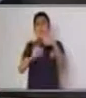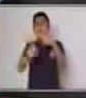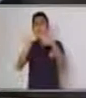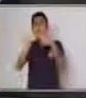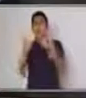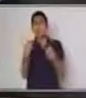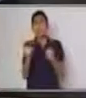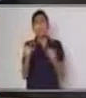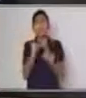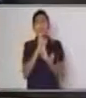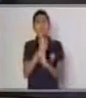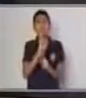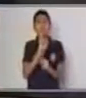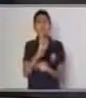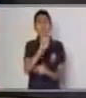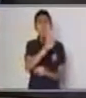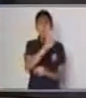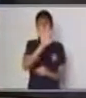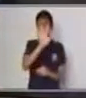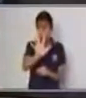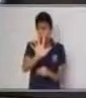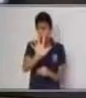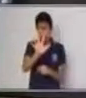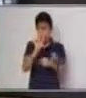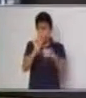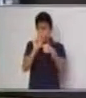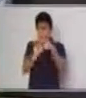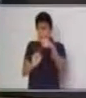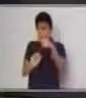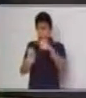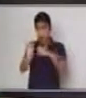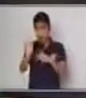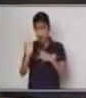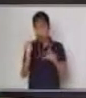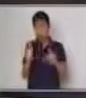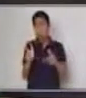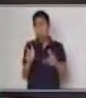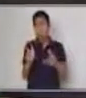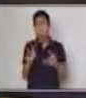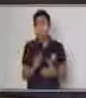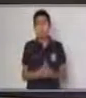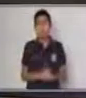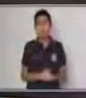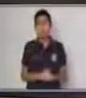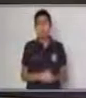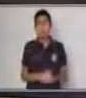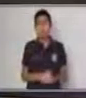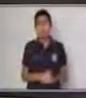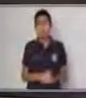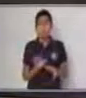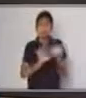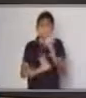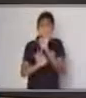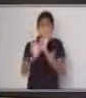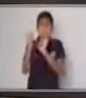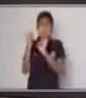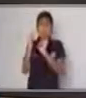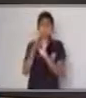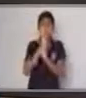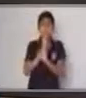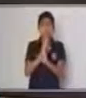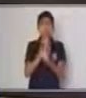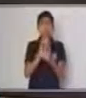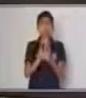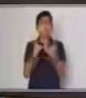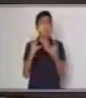3? Puedes hacerlo despacio o te voy a dar la respuesta. En este